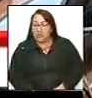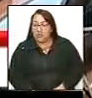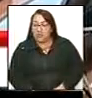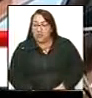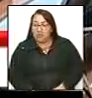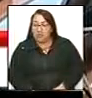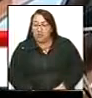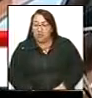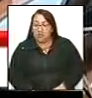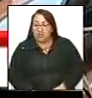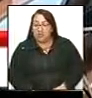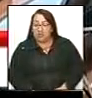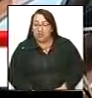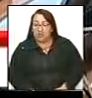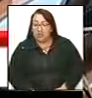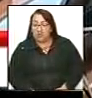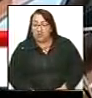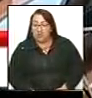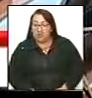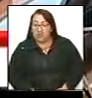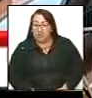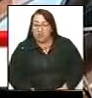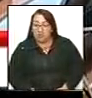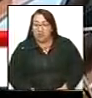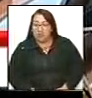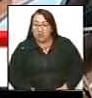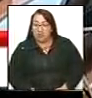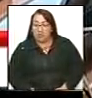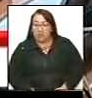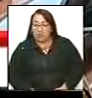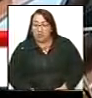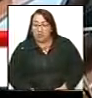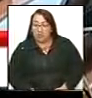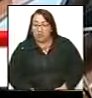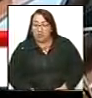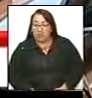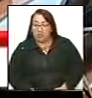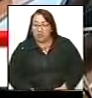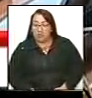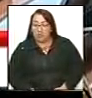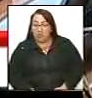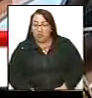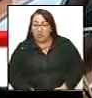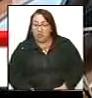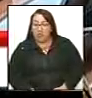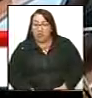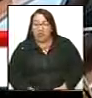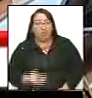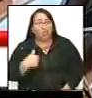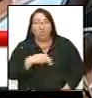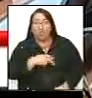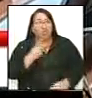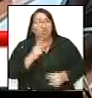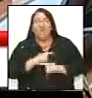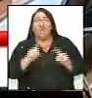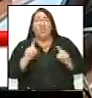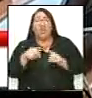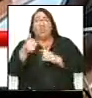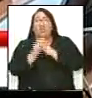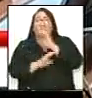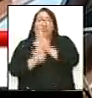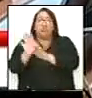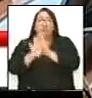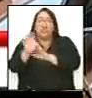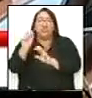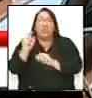no somos tan distintos ni a los finlandeses en a los canadienses por mucho que no quiera se distingue este modo piernas los brazos y tanto como ellas es verdad